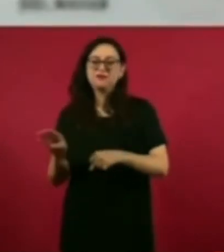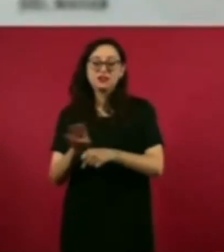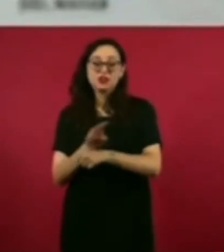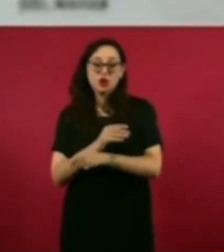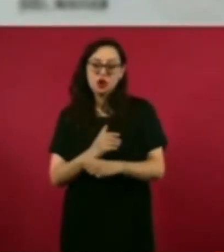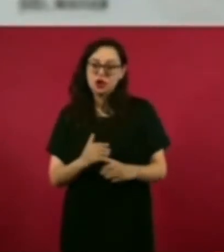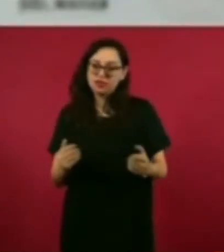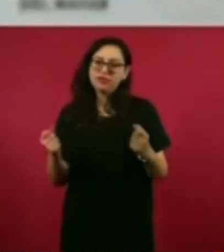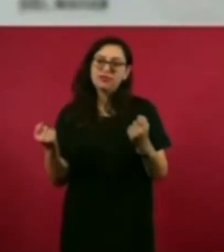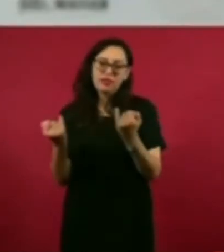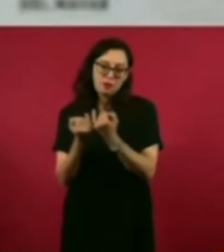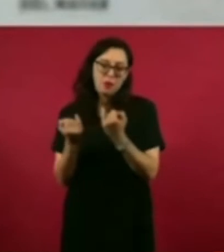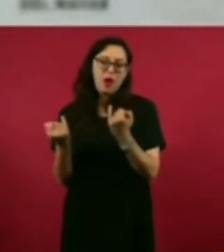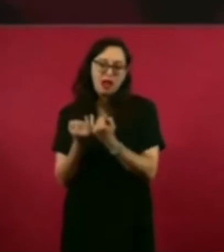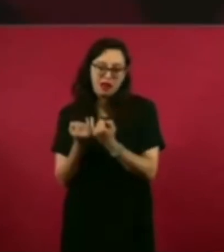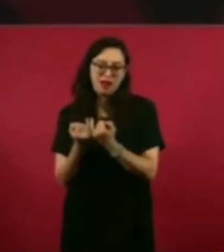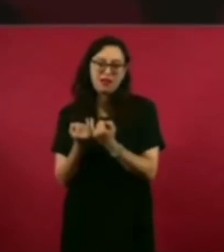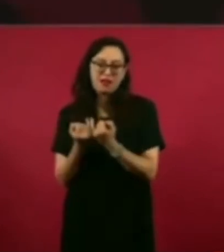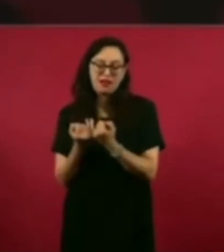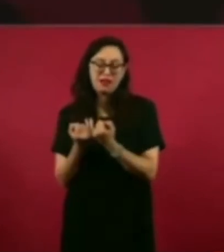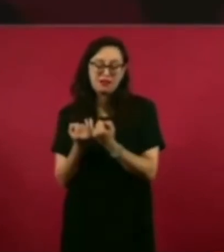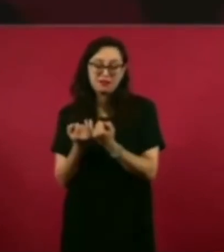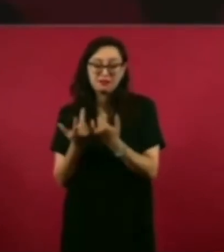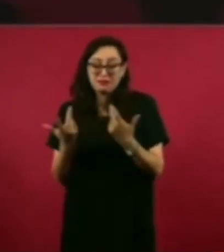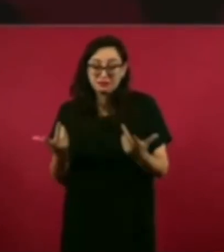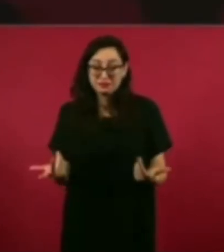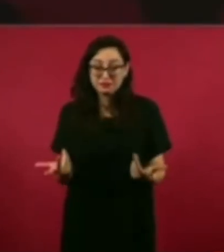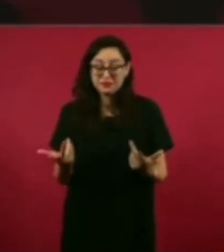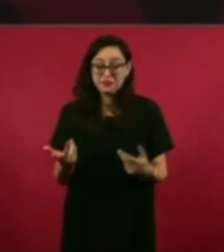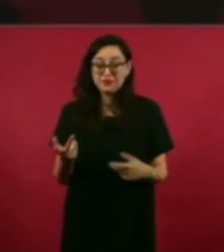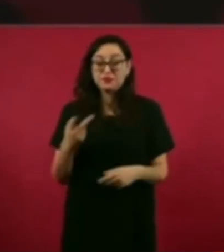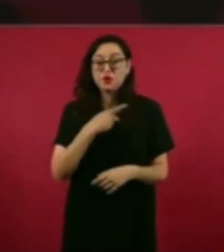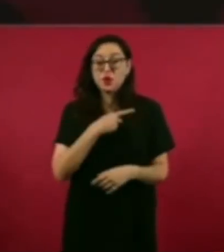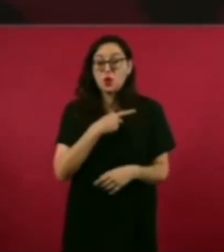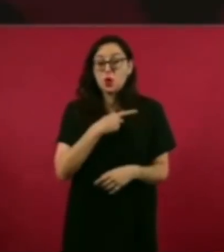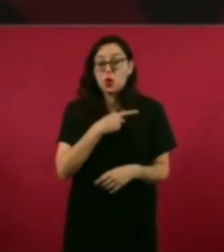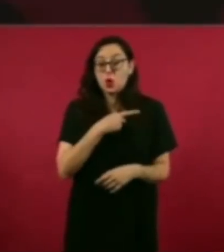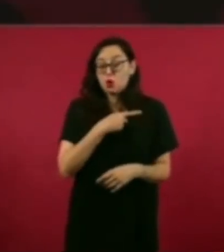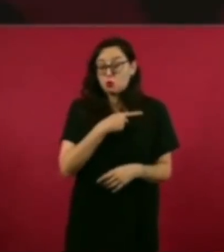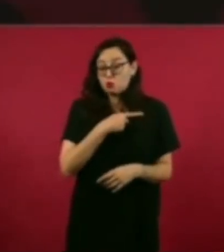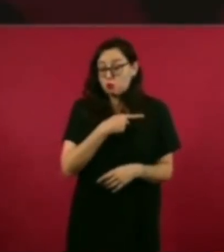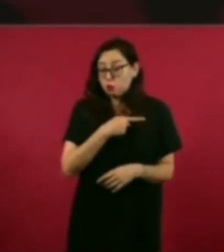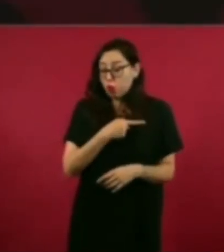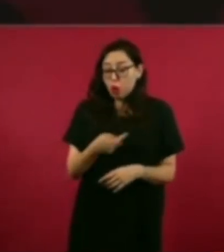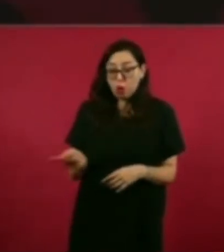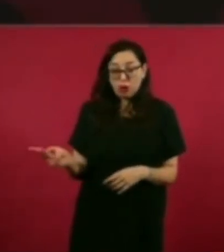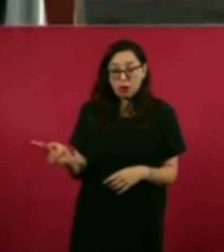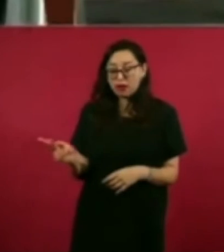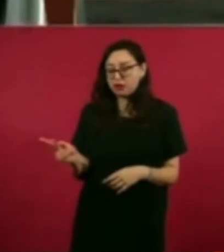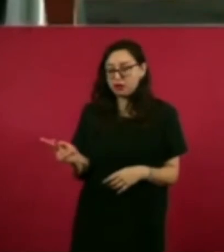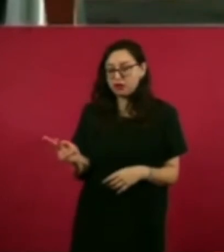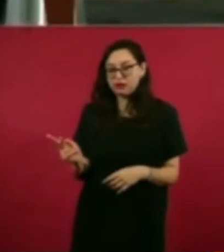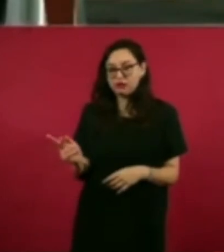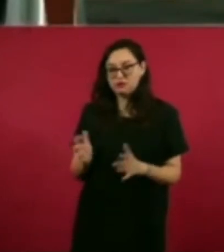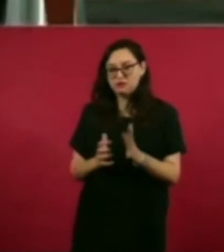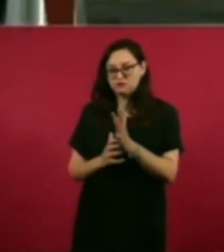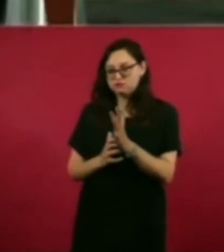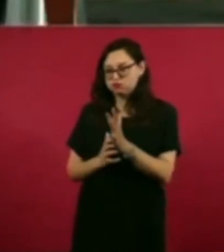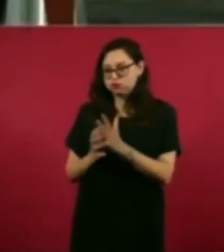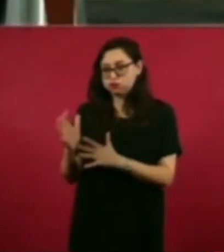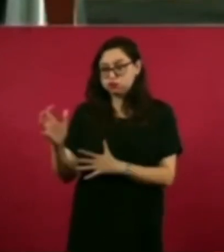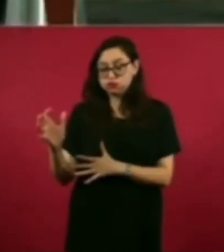todo que sacamos de la pobreza a millones de mexicanos, como no